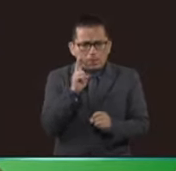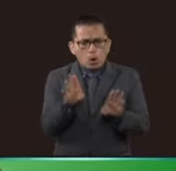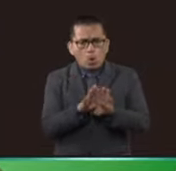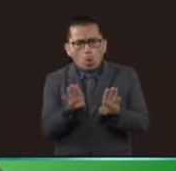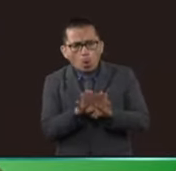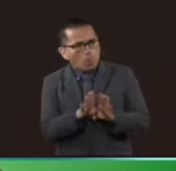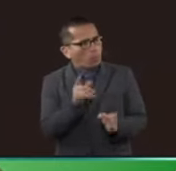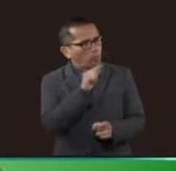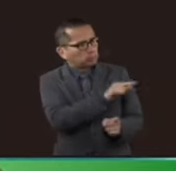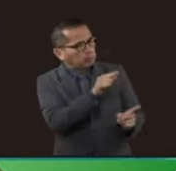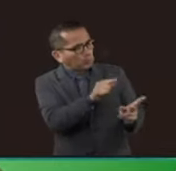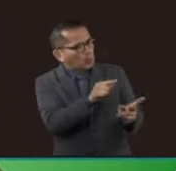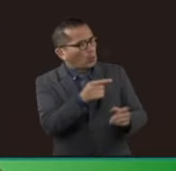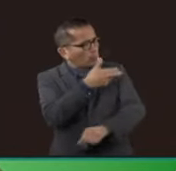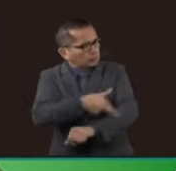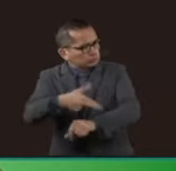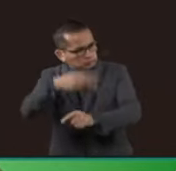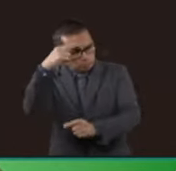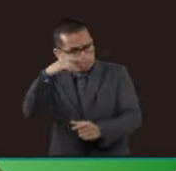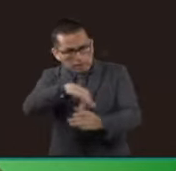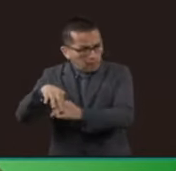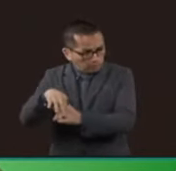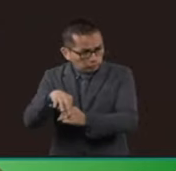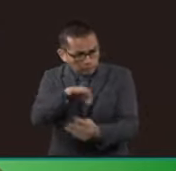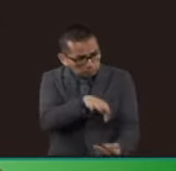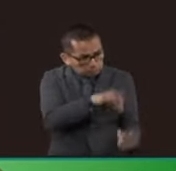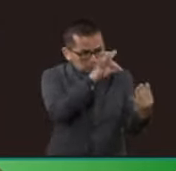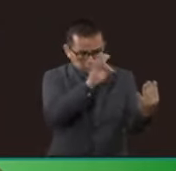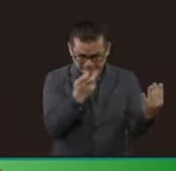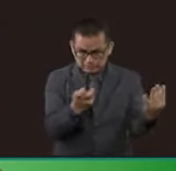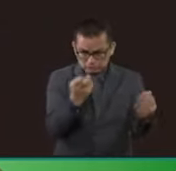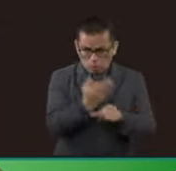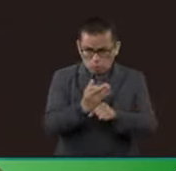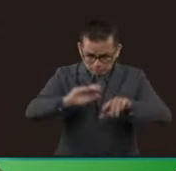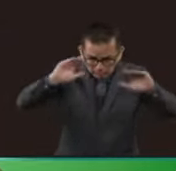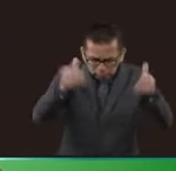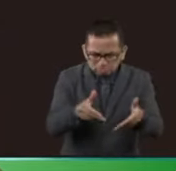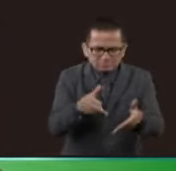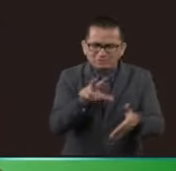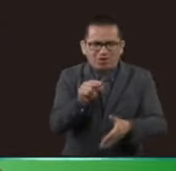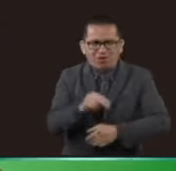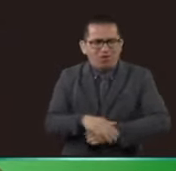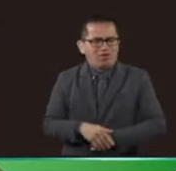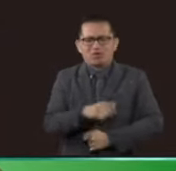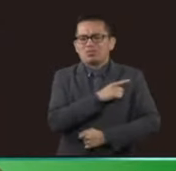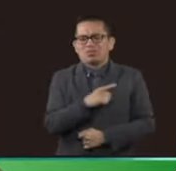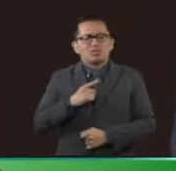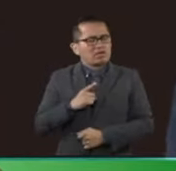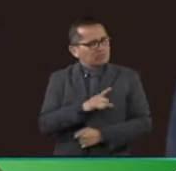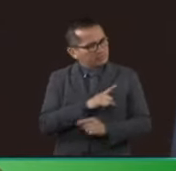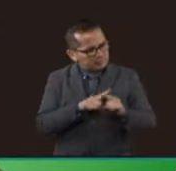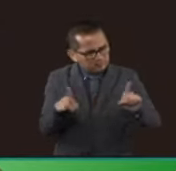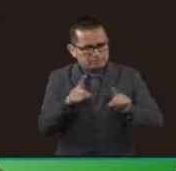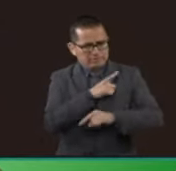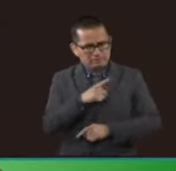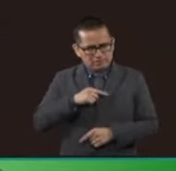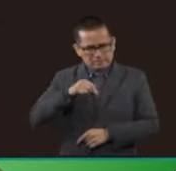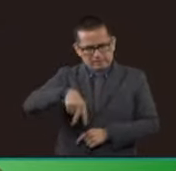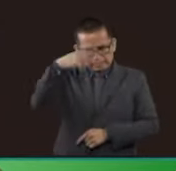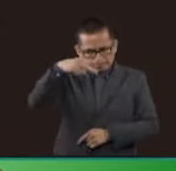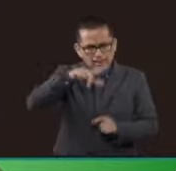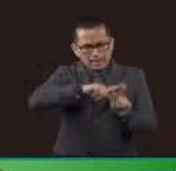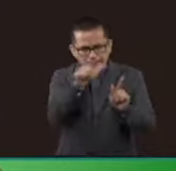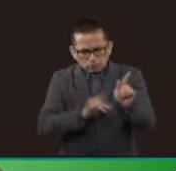elegir jueces y magistrados tendríamos que estar discutiendo Cómo darle Seguridad y Justicia